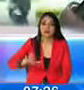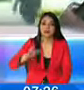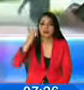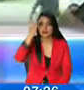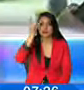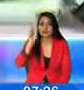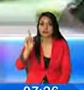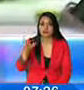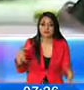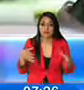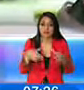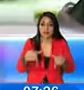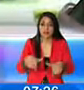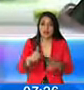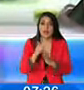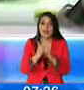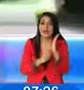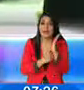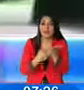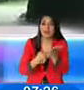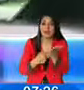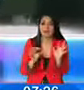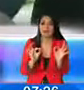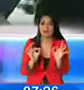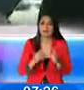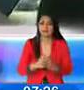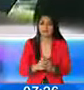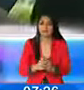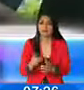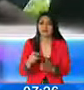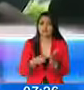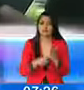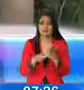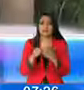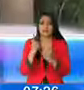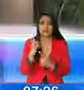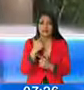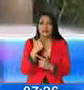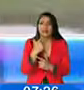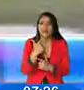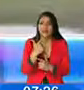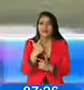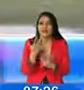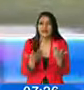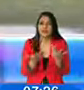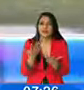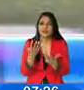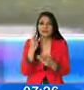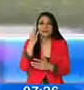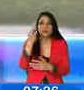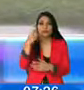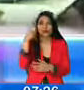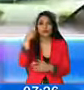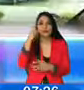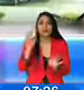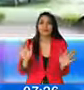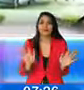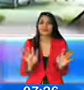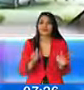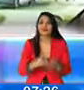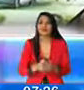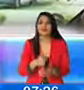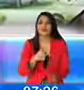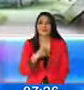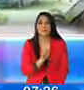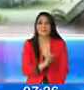está considerado que eso vayamos a tratar acá. Patiño expresando su intención de no ser parte del futuro gobierno. No, yo no voy a